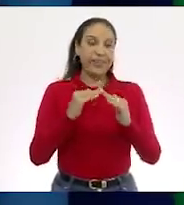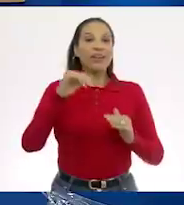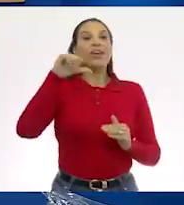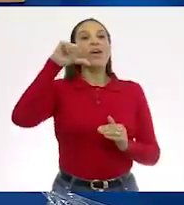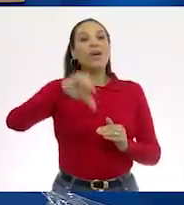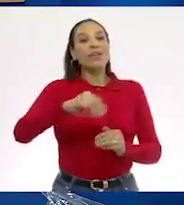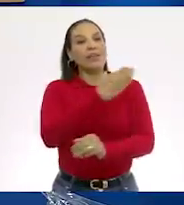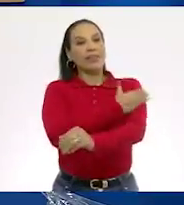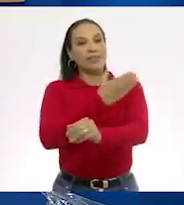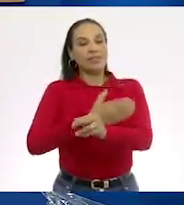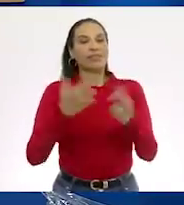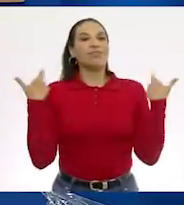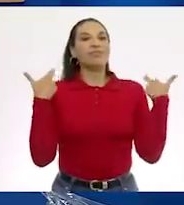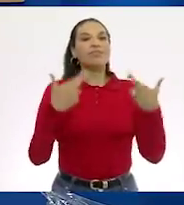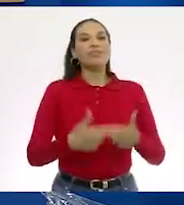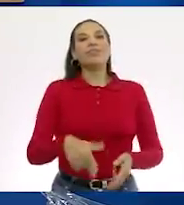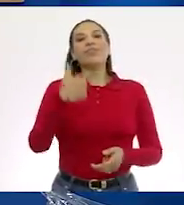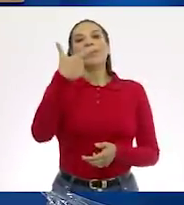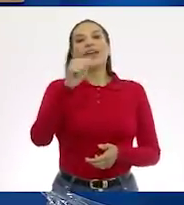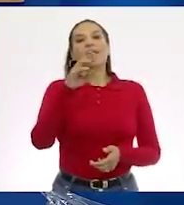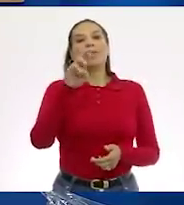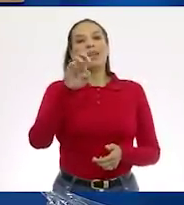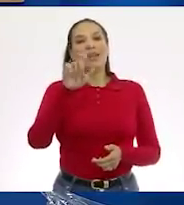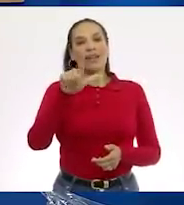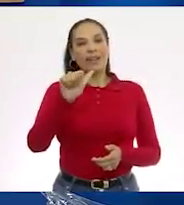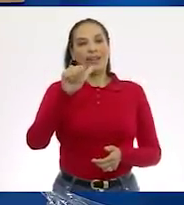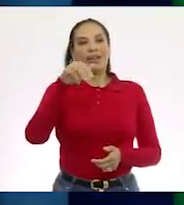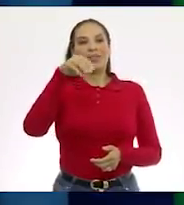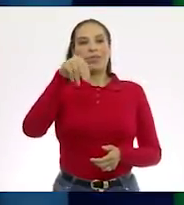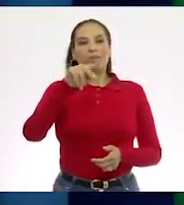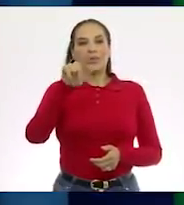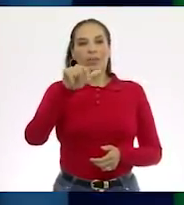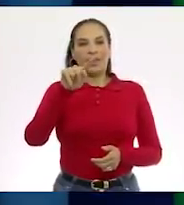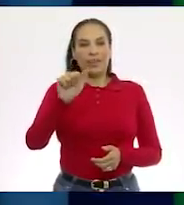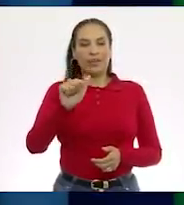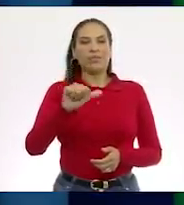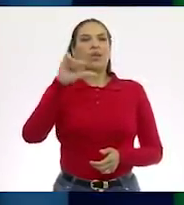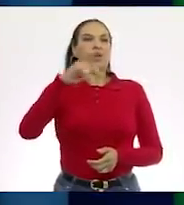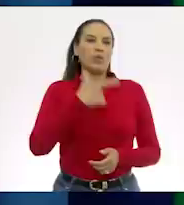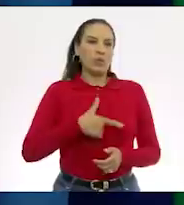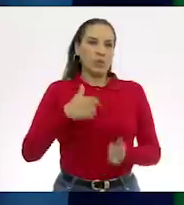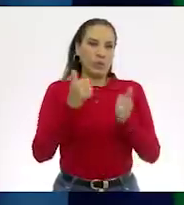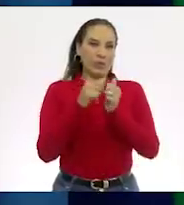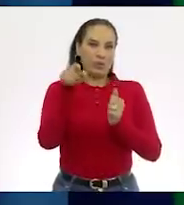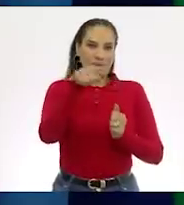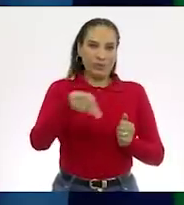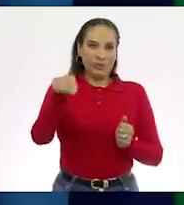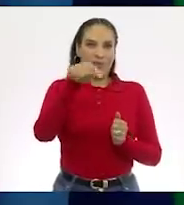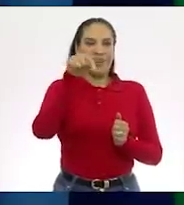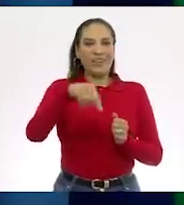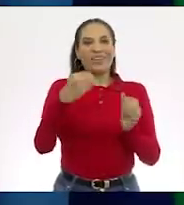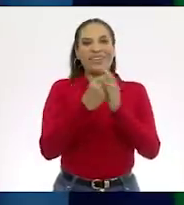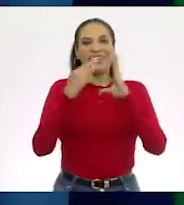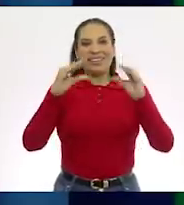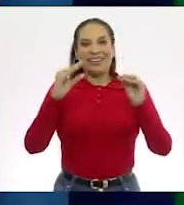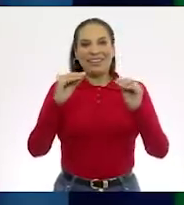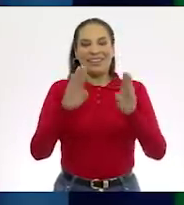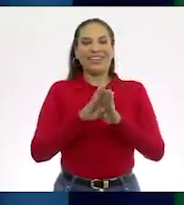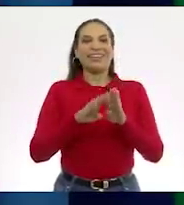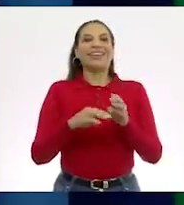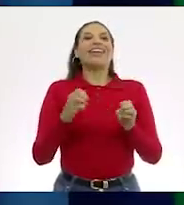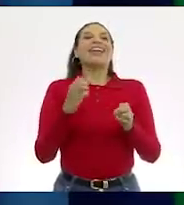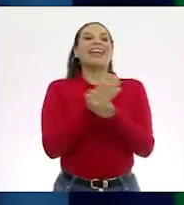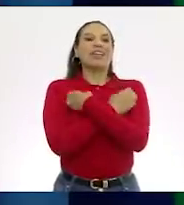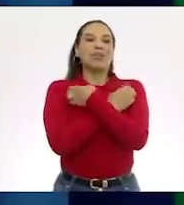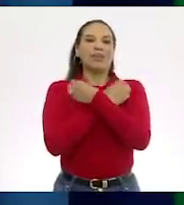Hoy nos acompaña la maestra Gabriela Unzueta Gómez y vamos a tener el gusto de estar con ustedes en esta clase de educación